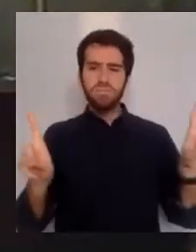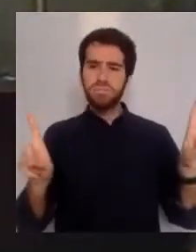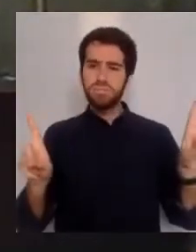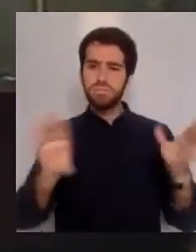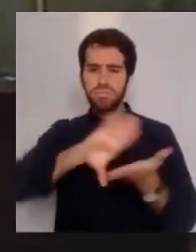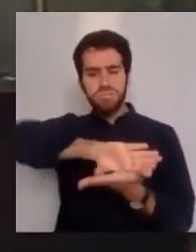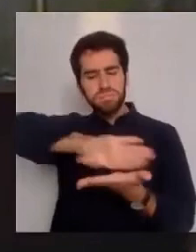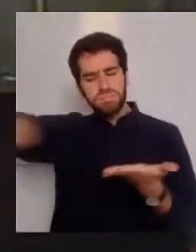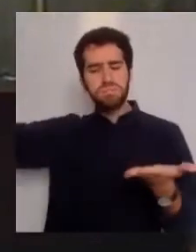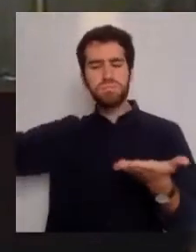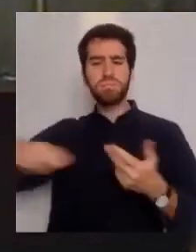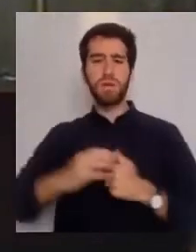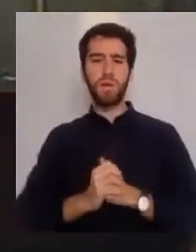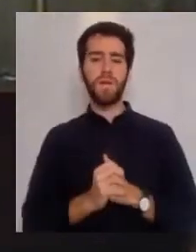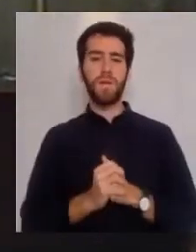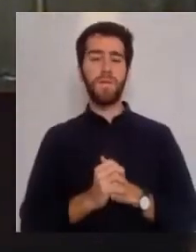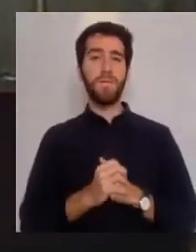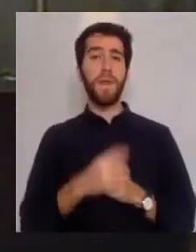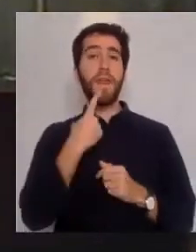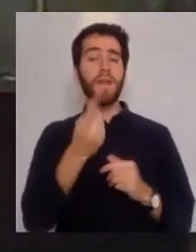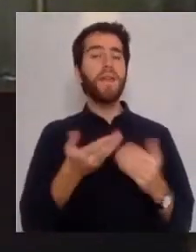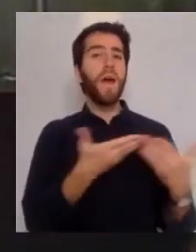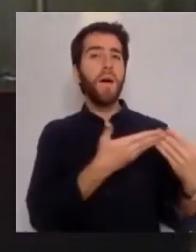Y dice el Evangelio, y acabo: